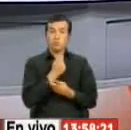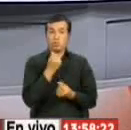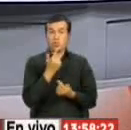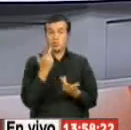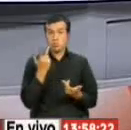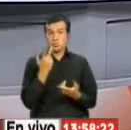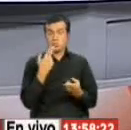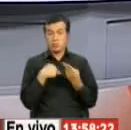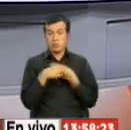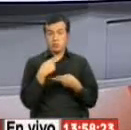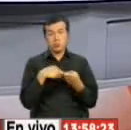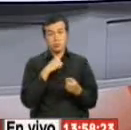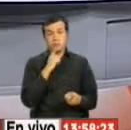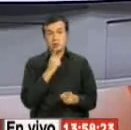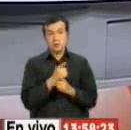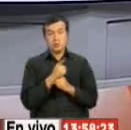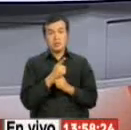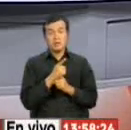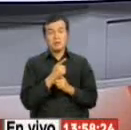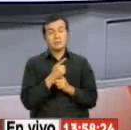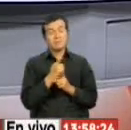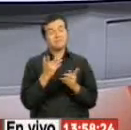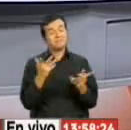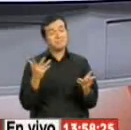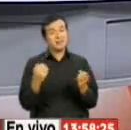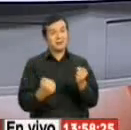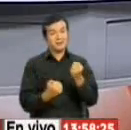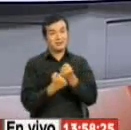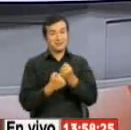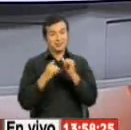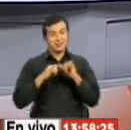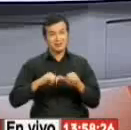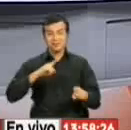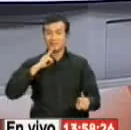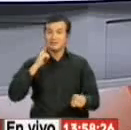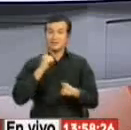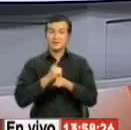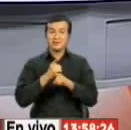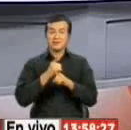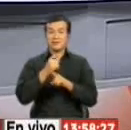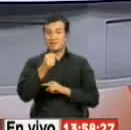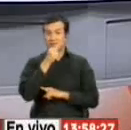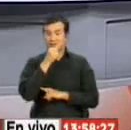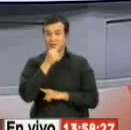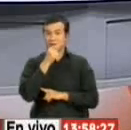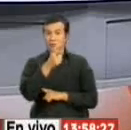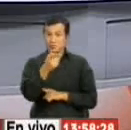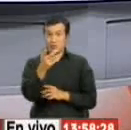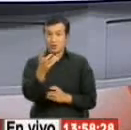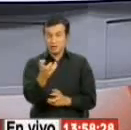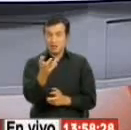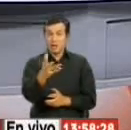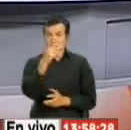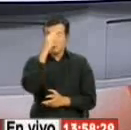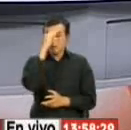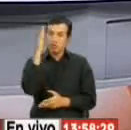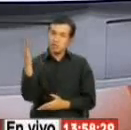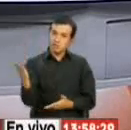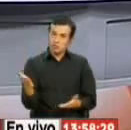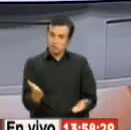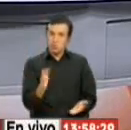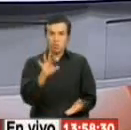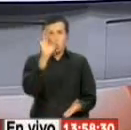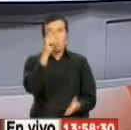de una manera muy entretenida así es que apoyar y como bien dice ahí nuestra reportera si usted quiere ir a aprender puede ir